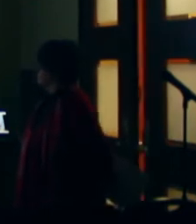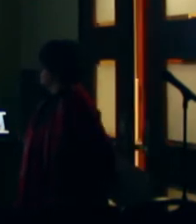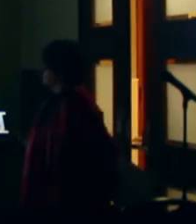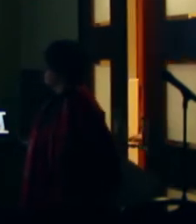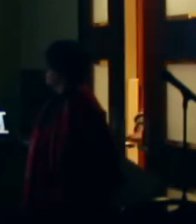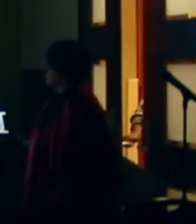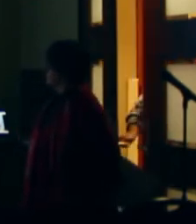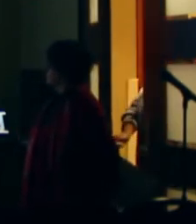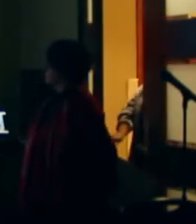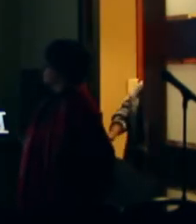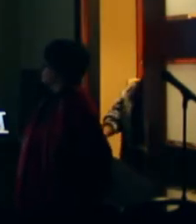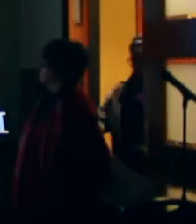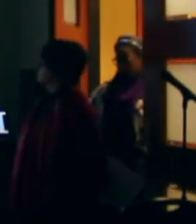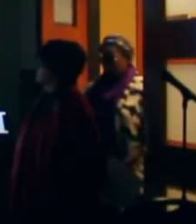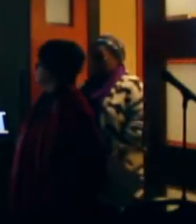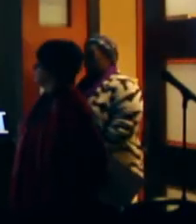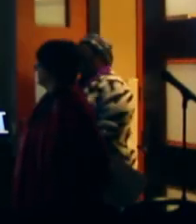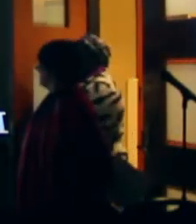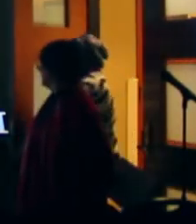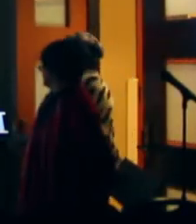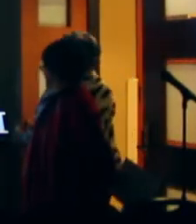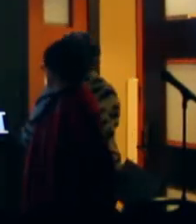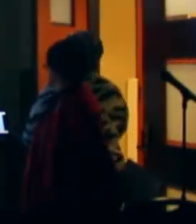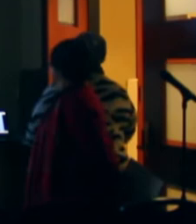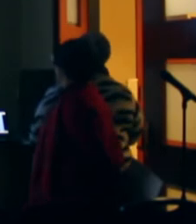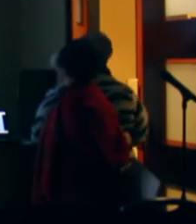y el olvido a nuestro pueblo.